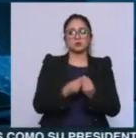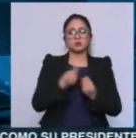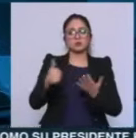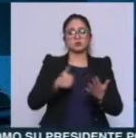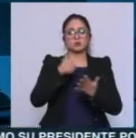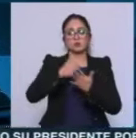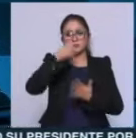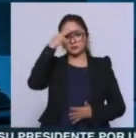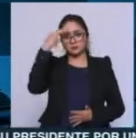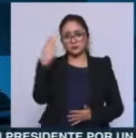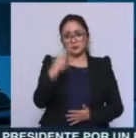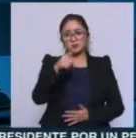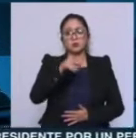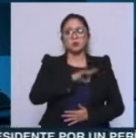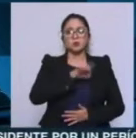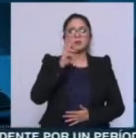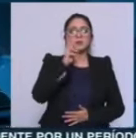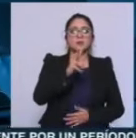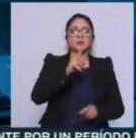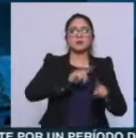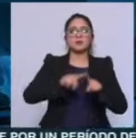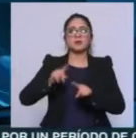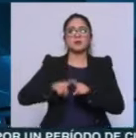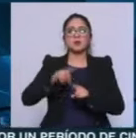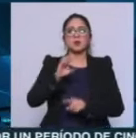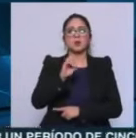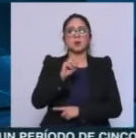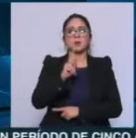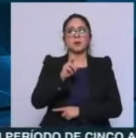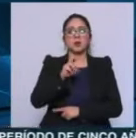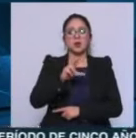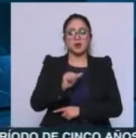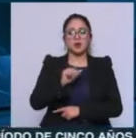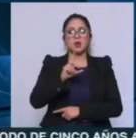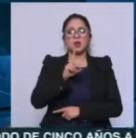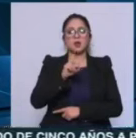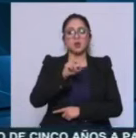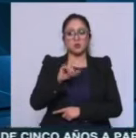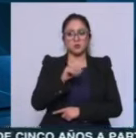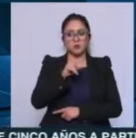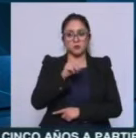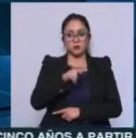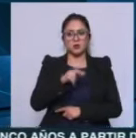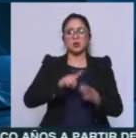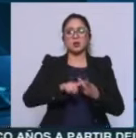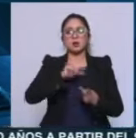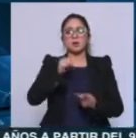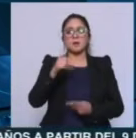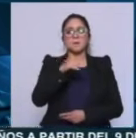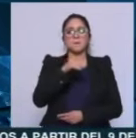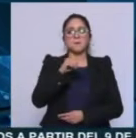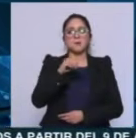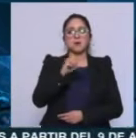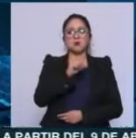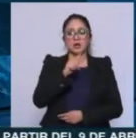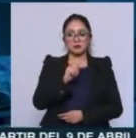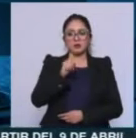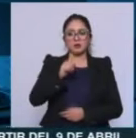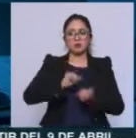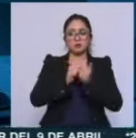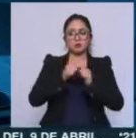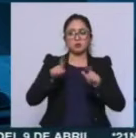México, por lo que podrá disfrutar, entre otros, de la ópera de Don Giovanni Wolfgang de Amadeus Mozart con la Orquesta